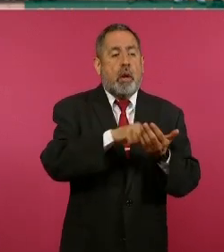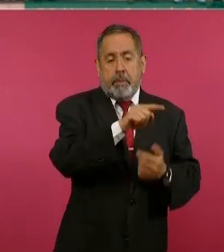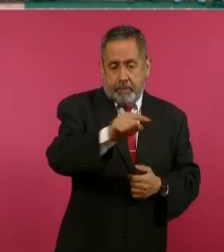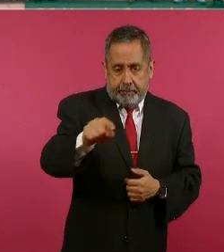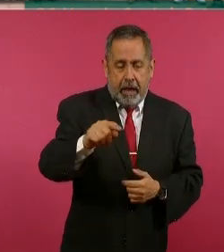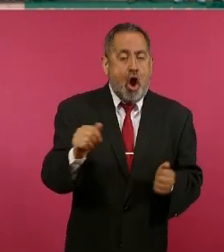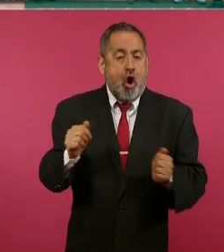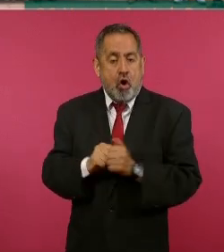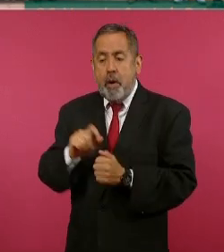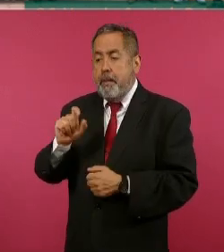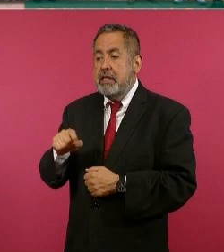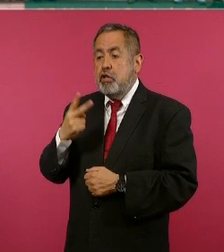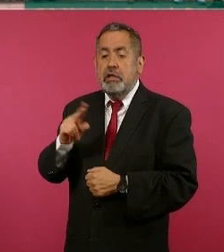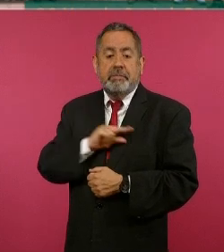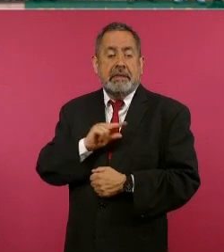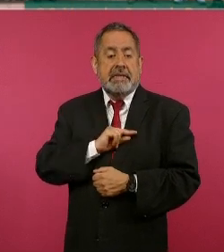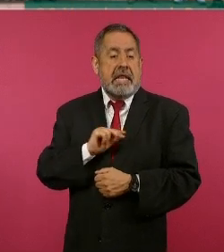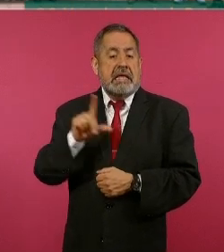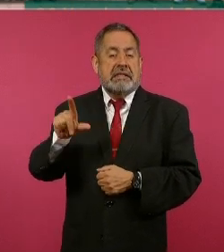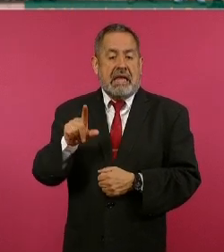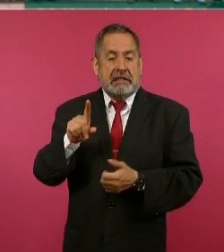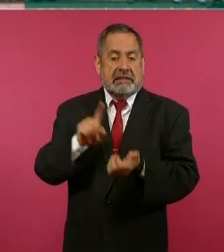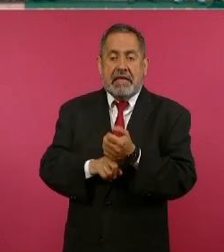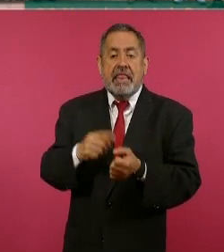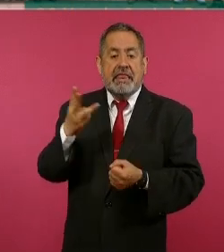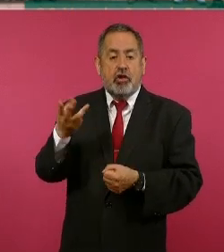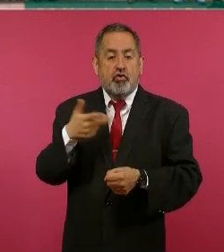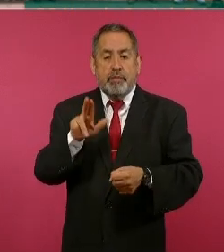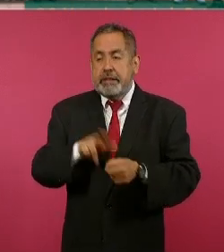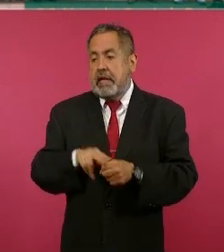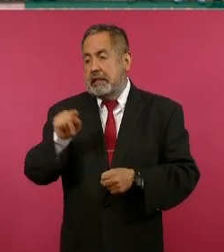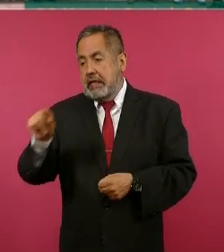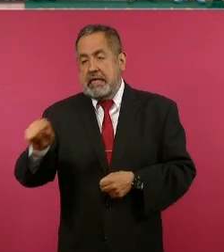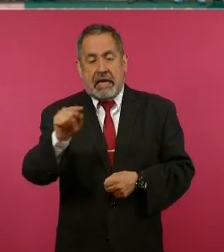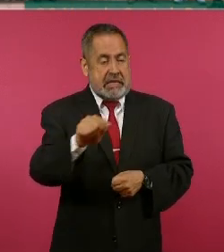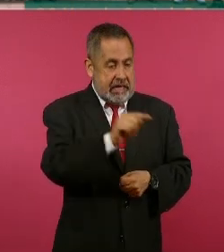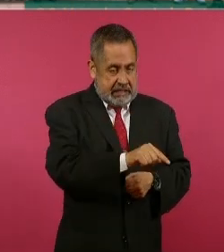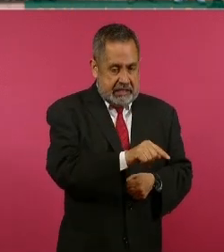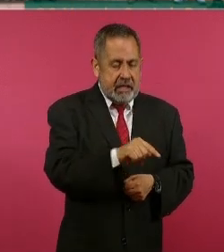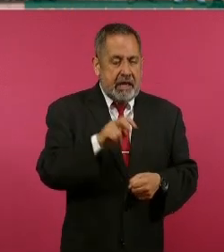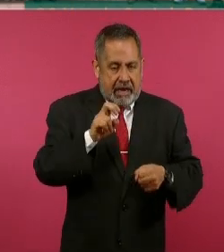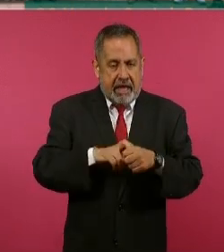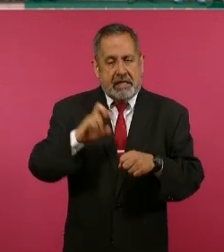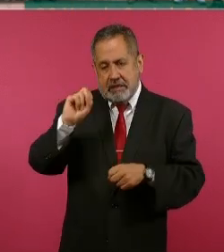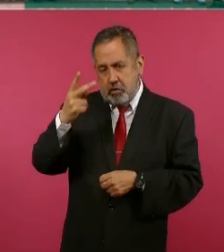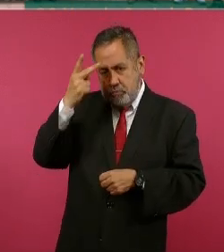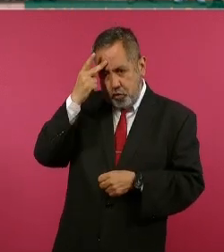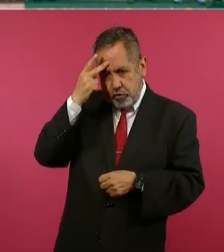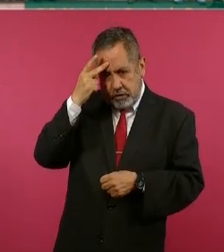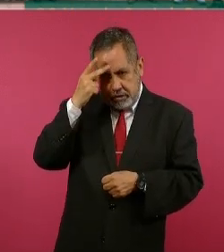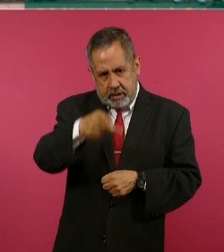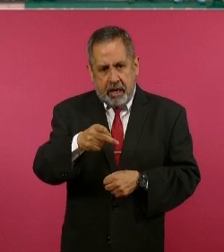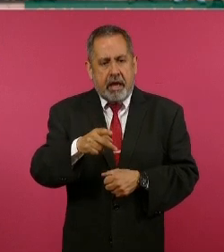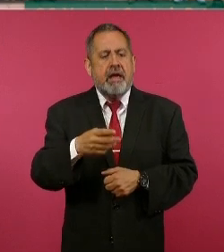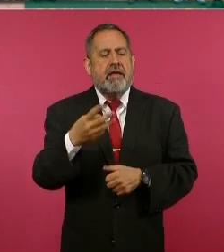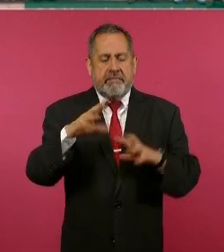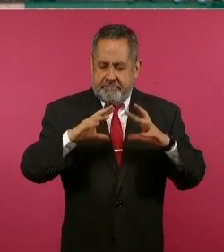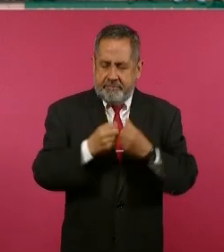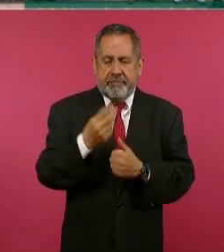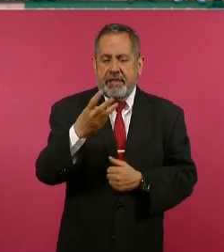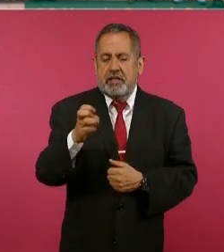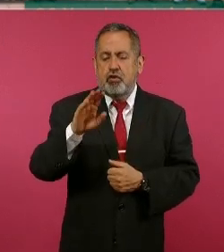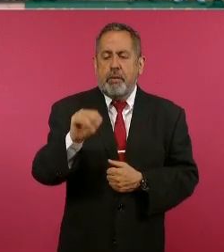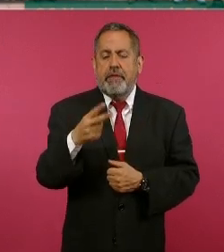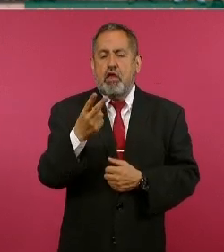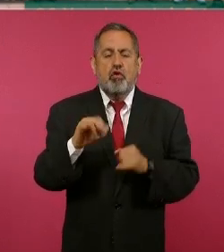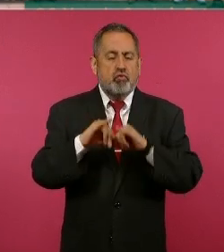22 especialistas en 3 hospitales básicos y comunitarios del estado de San Luis Potosí. Ya también 392